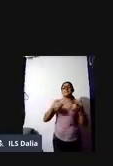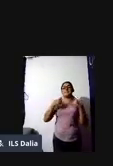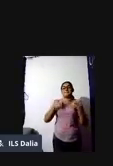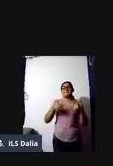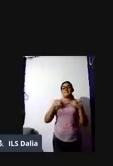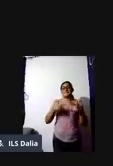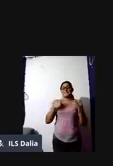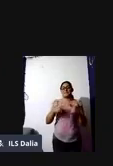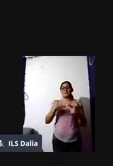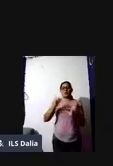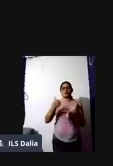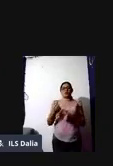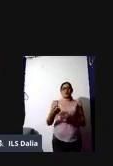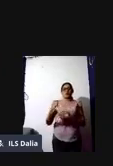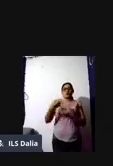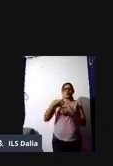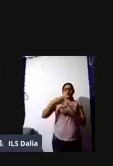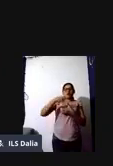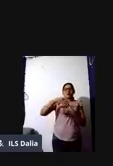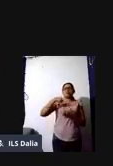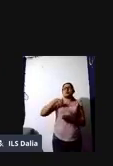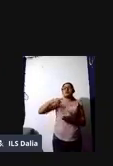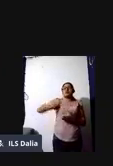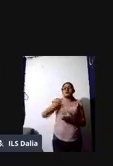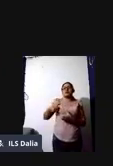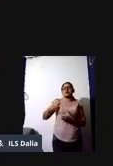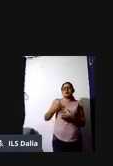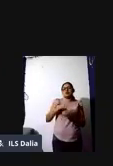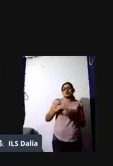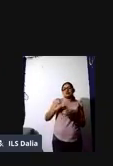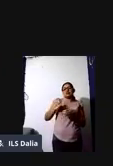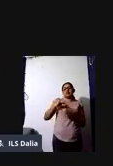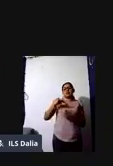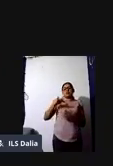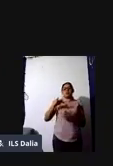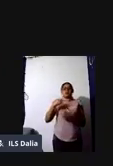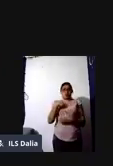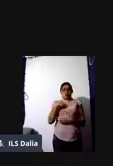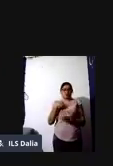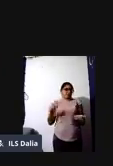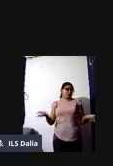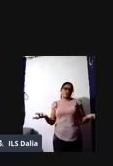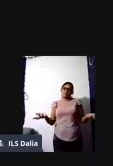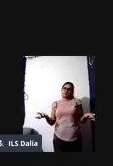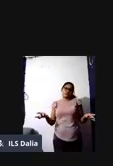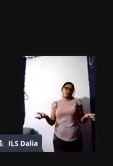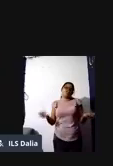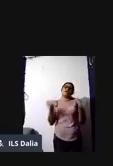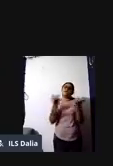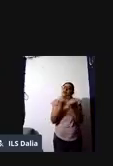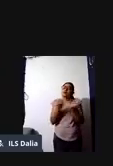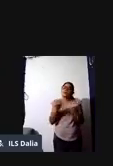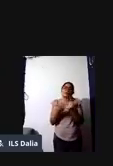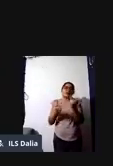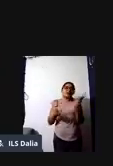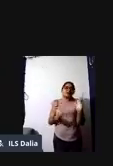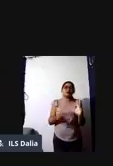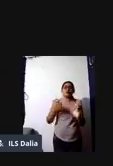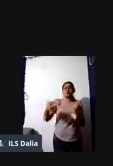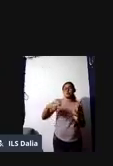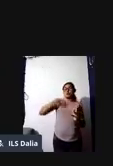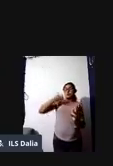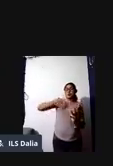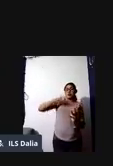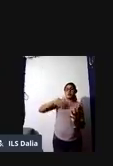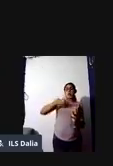¿sale? Entonces, tampoco los otros y las otras son vacinicas de uno. Entonces, acá la